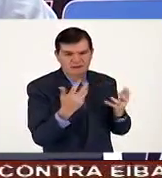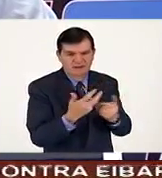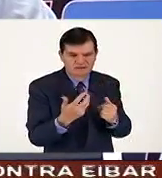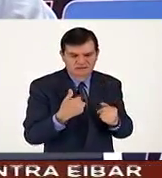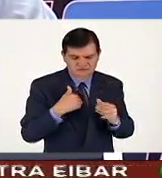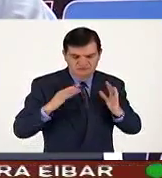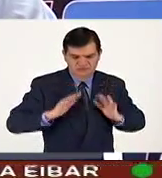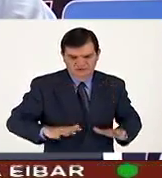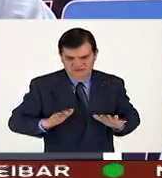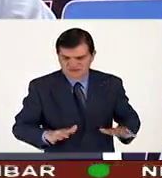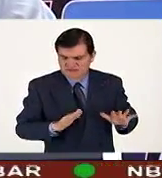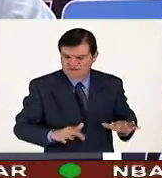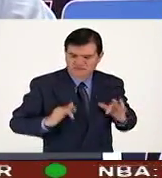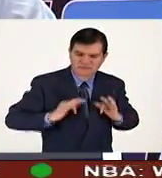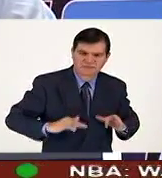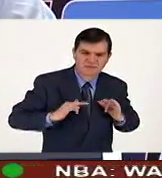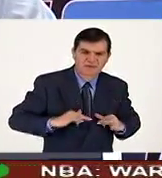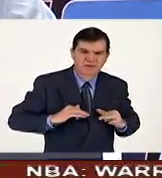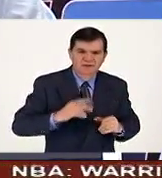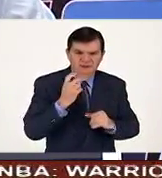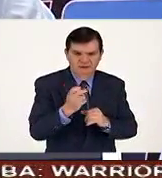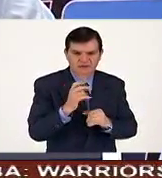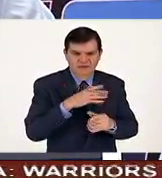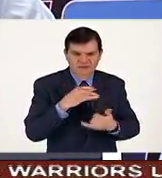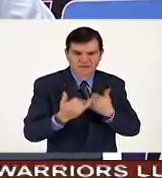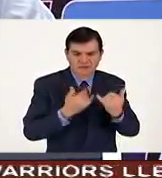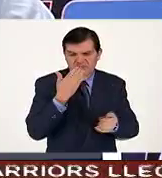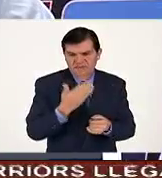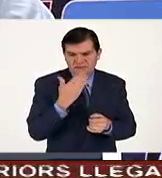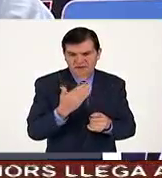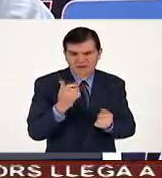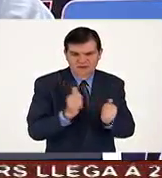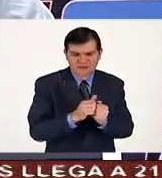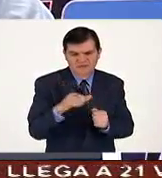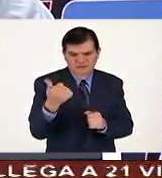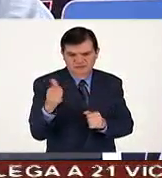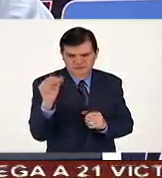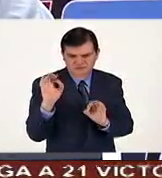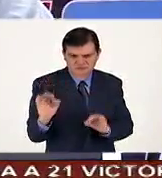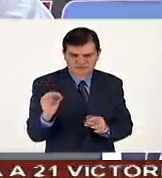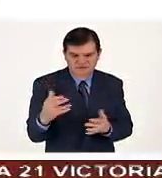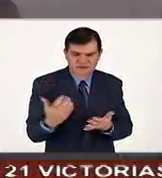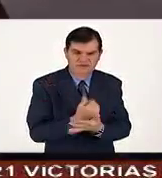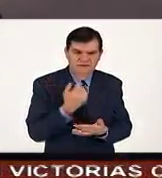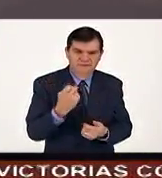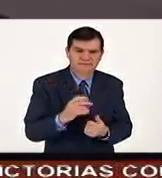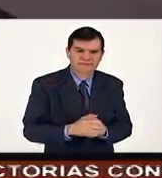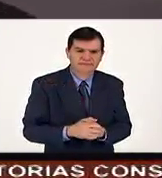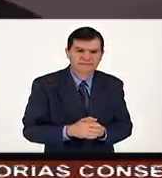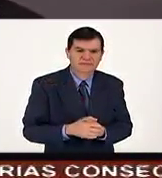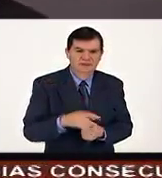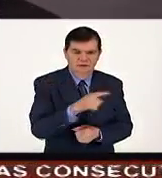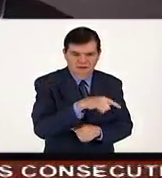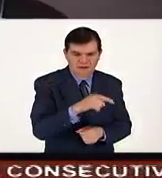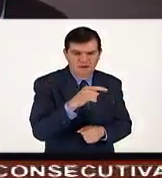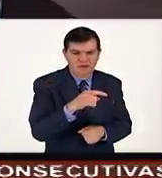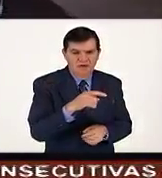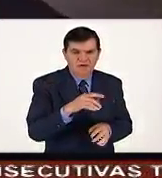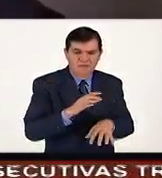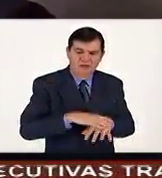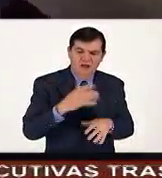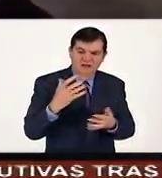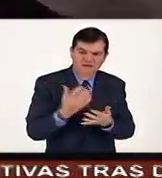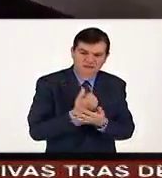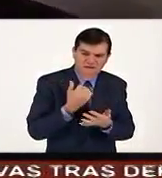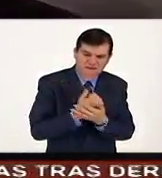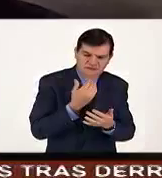Nosotros jugamos con fair play y eso nos ayudó mucho para terminar con los 11 y poder sacar el resultado. Ellos jugaron mucho mejor, tenían más la